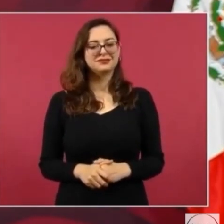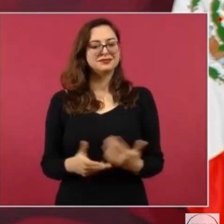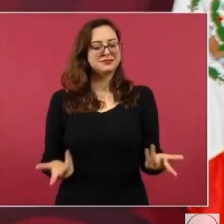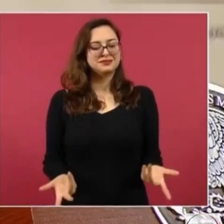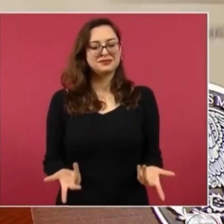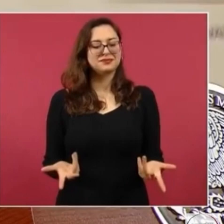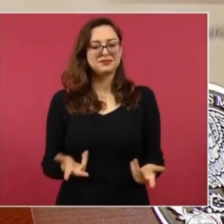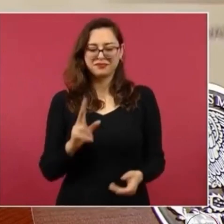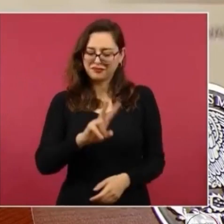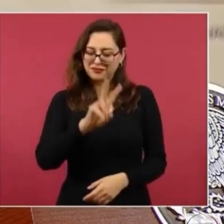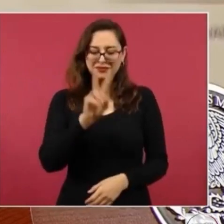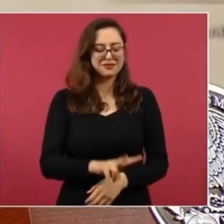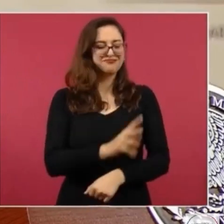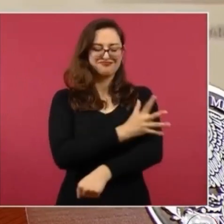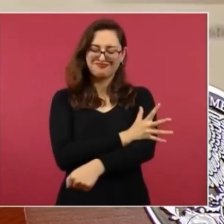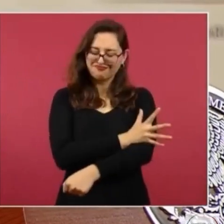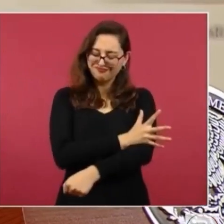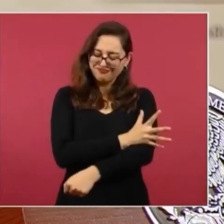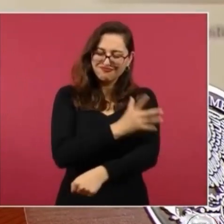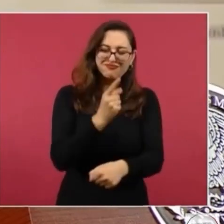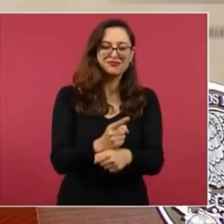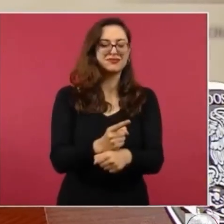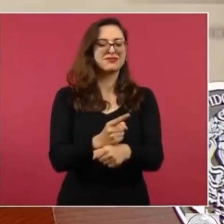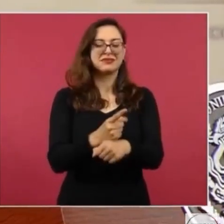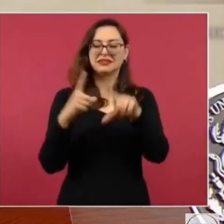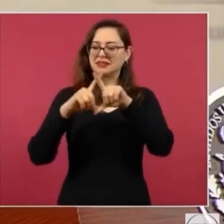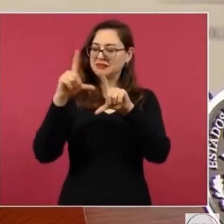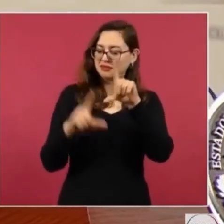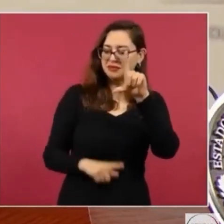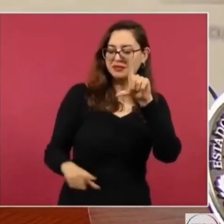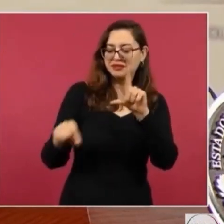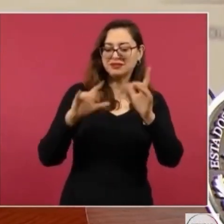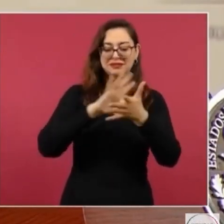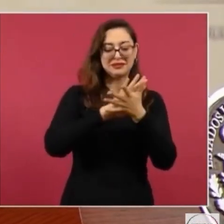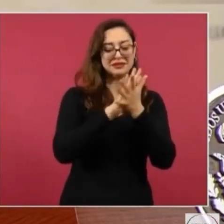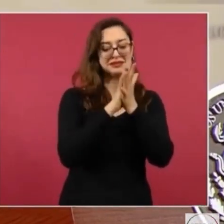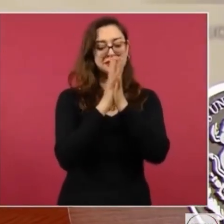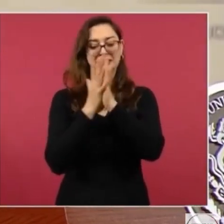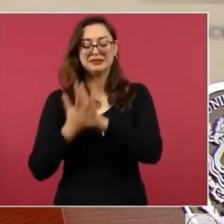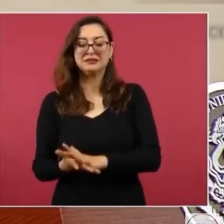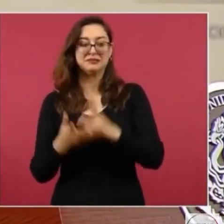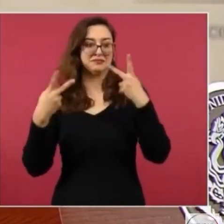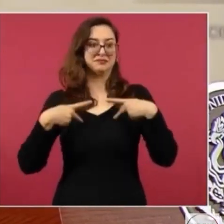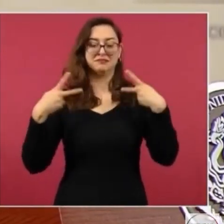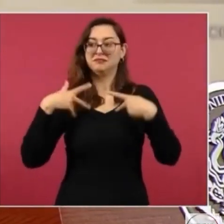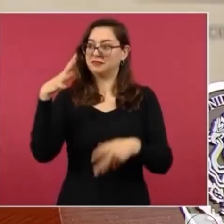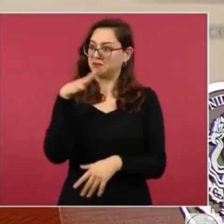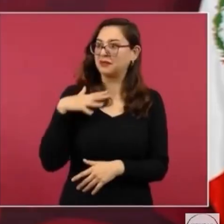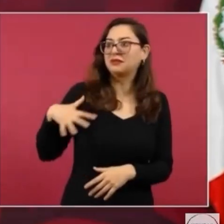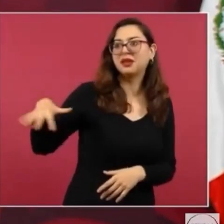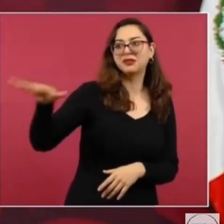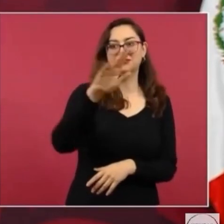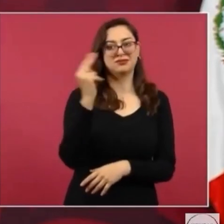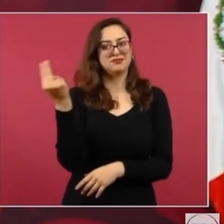les hice ver de que pues para transformarse necesitaba una base social